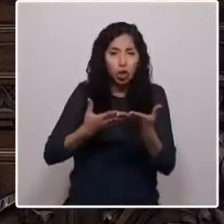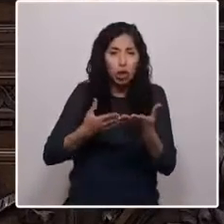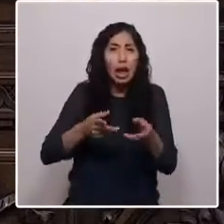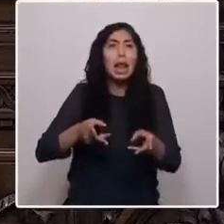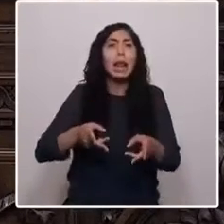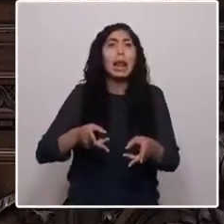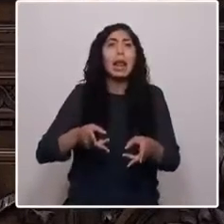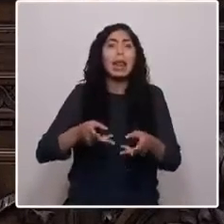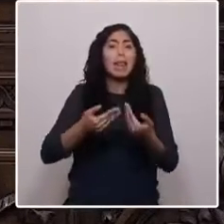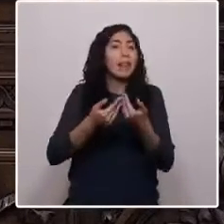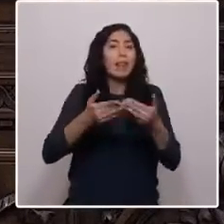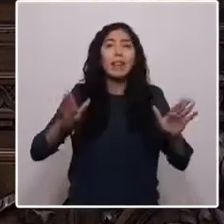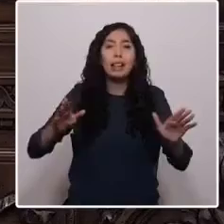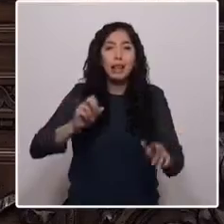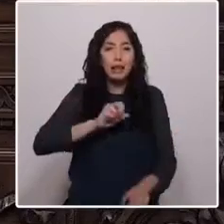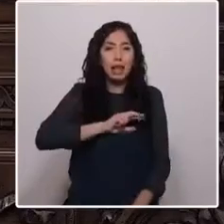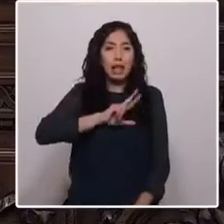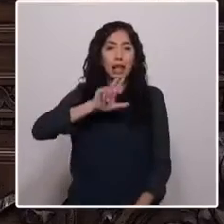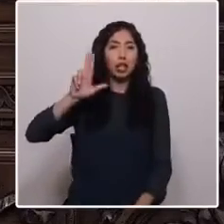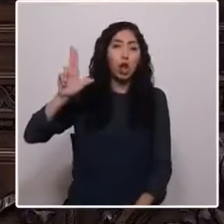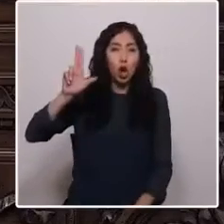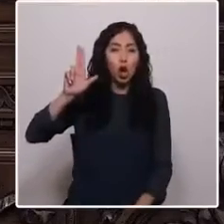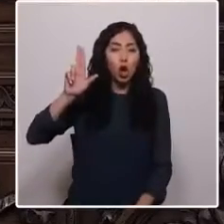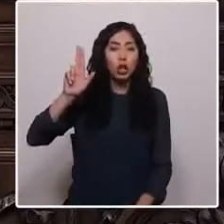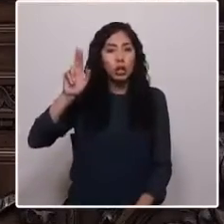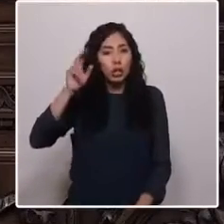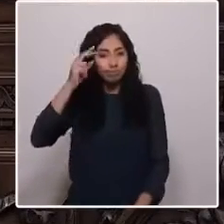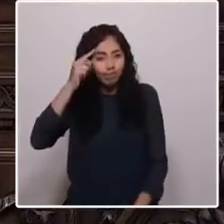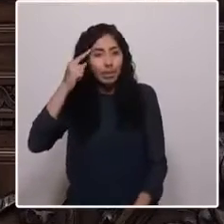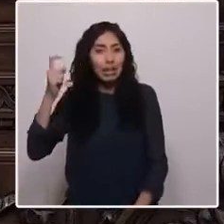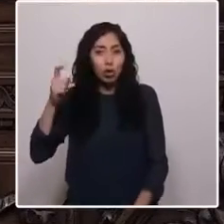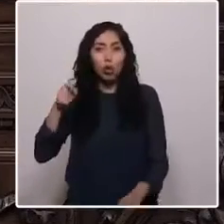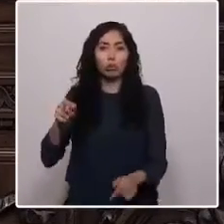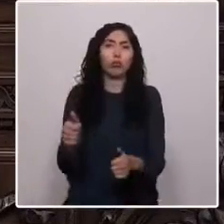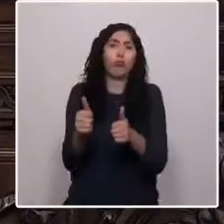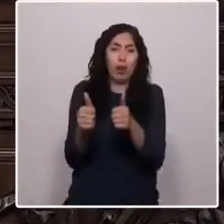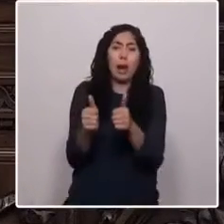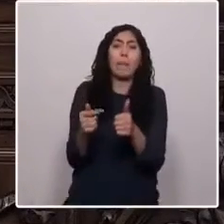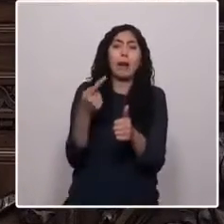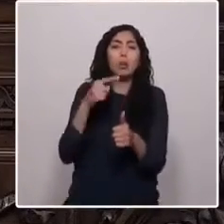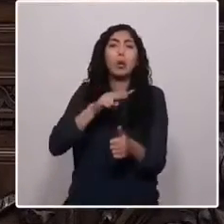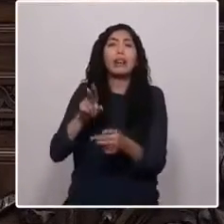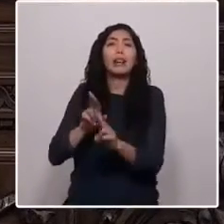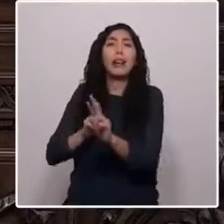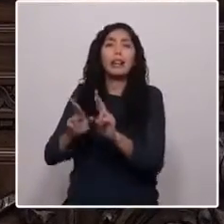conciencia, continúen siendo la base de nuestras relaciones sociales.